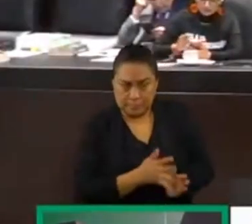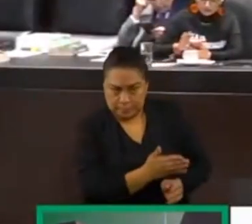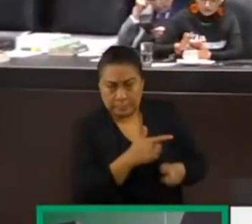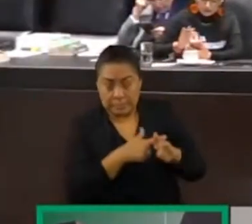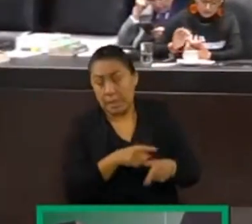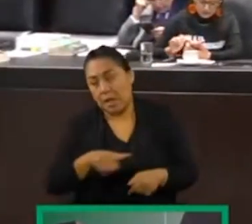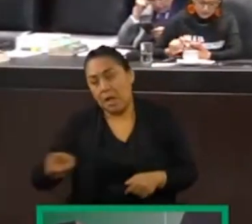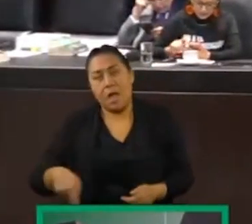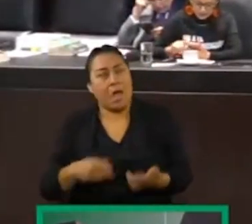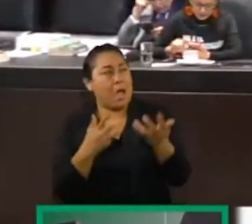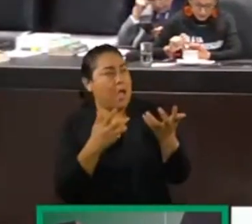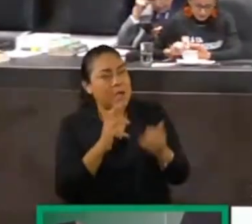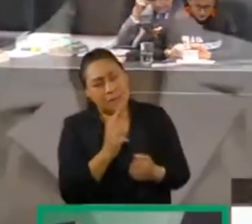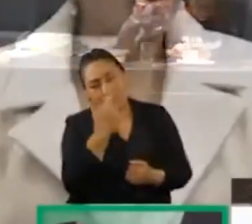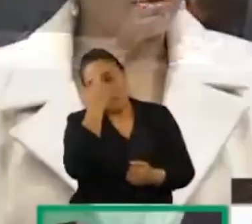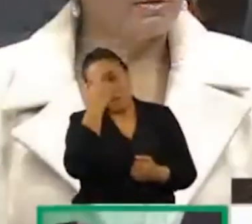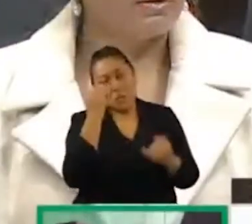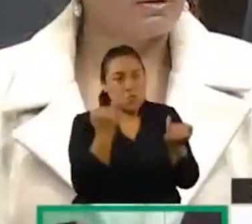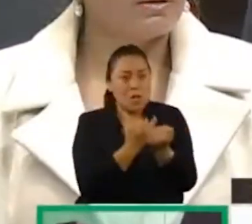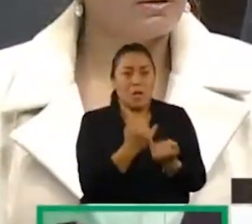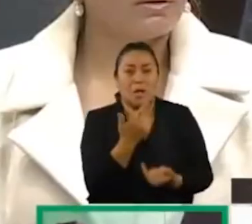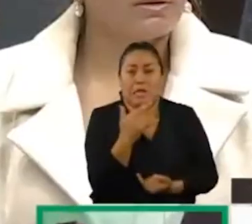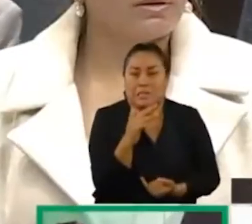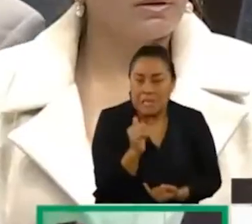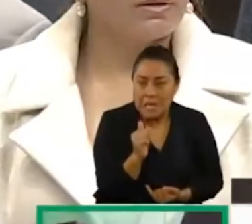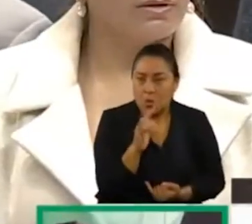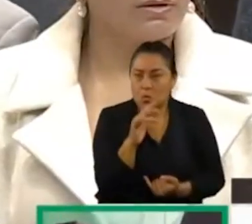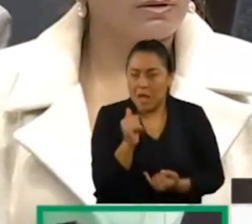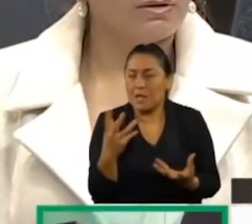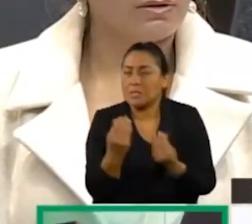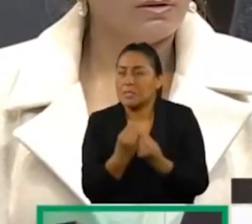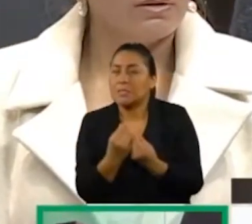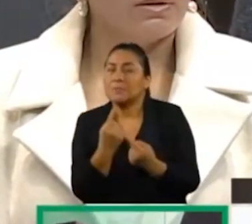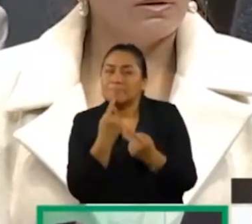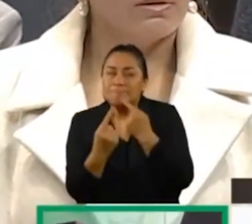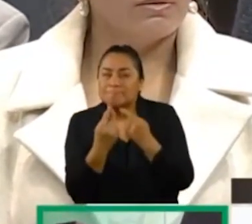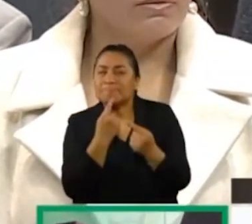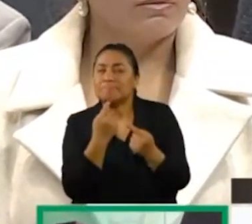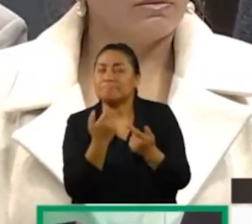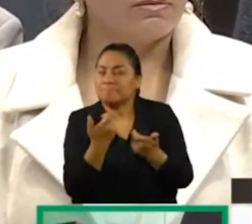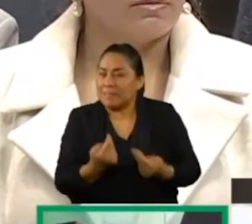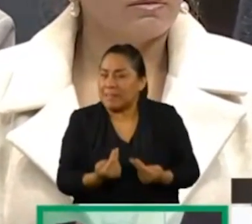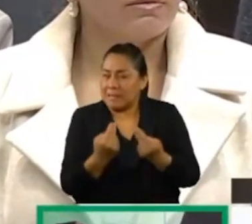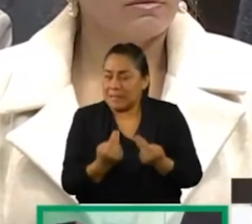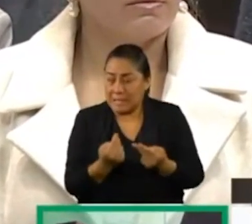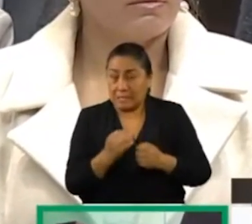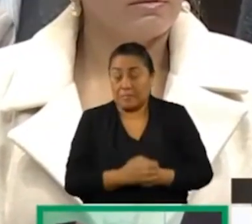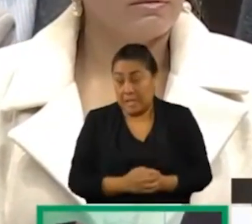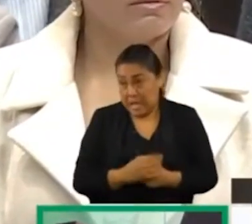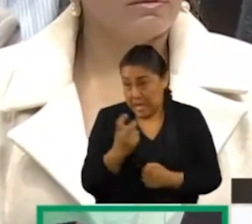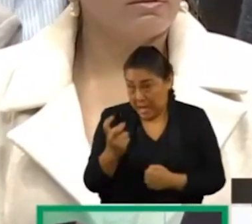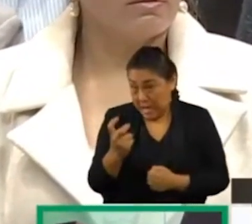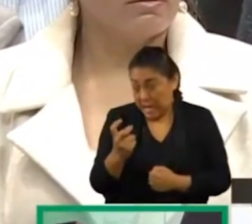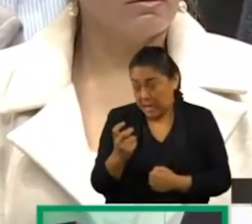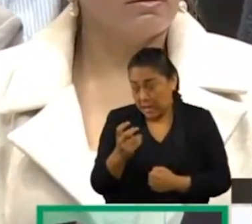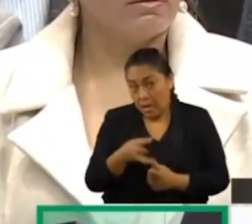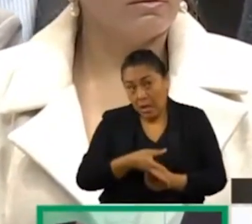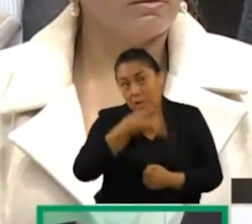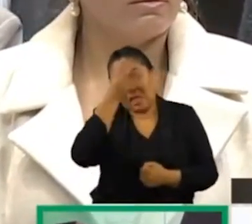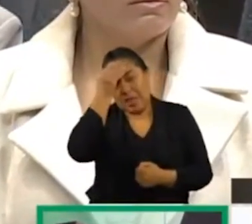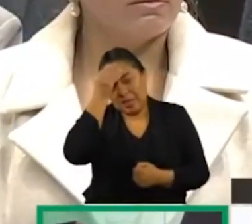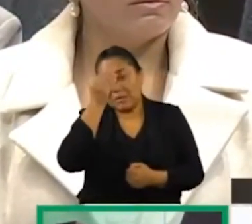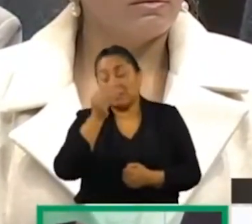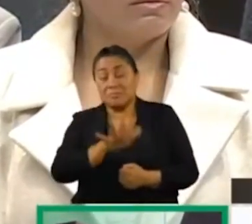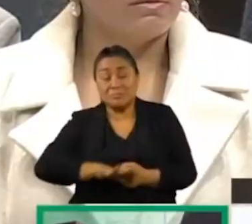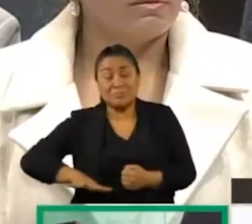García Luna de corrupción, montajes y acuerdos con el crimen. El modelo que convirtió a las instituciones de